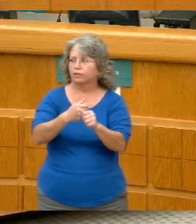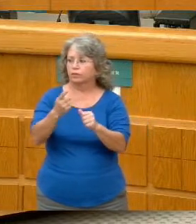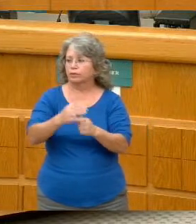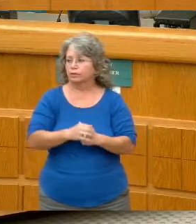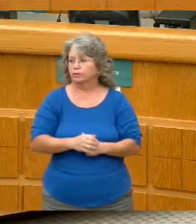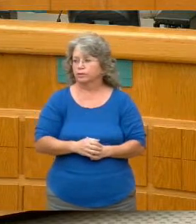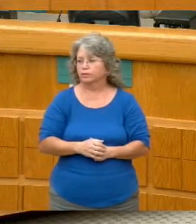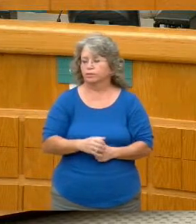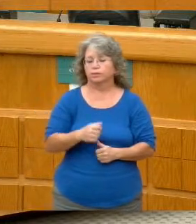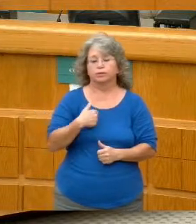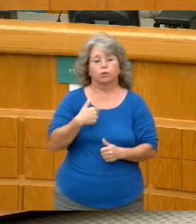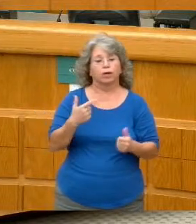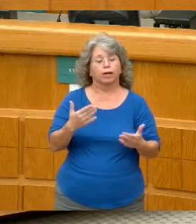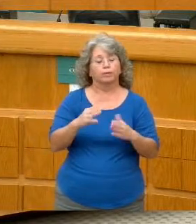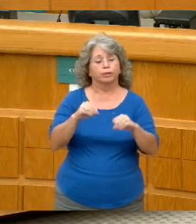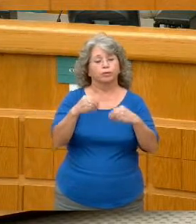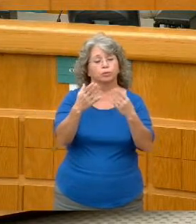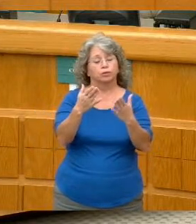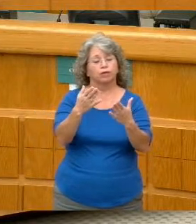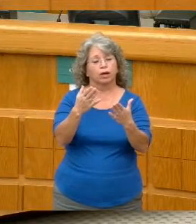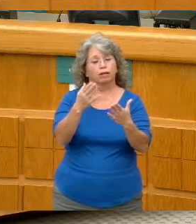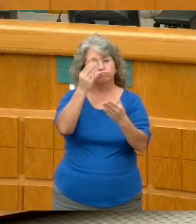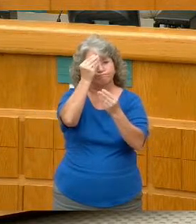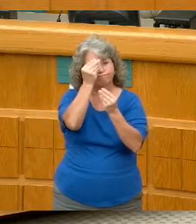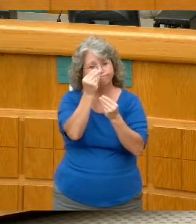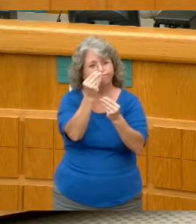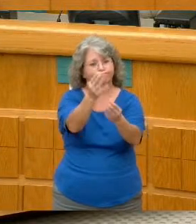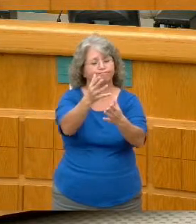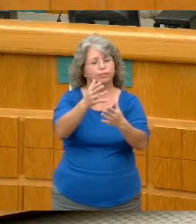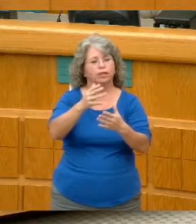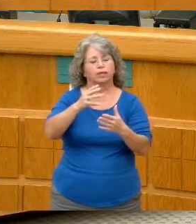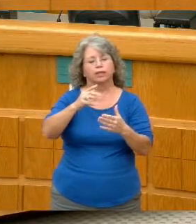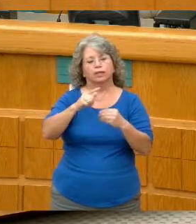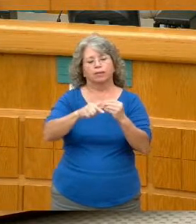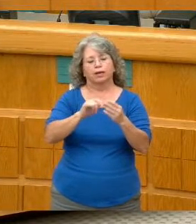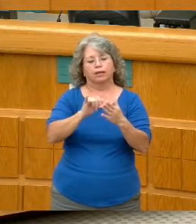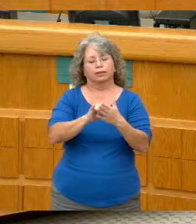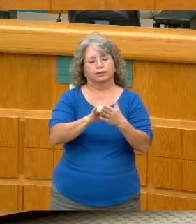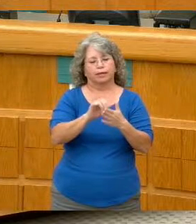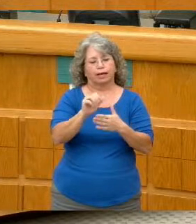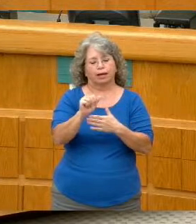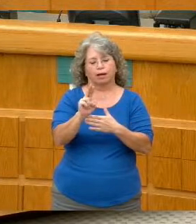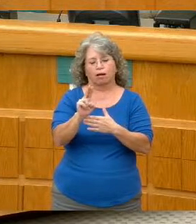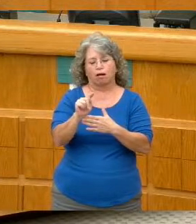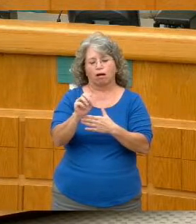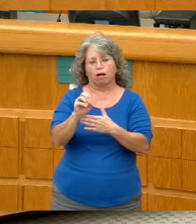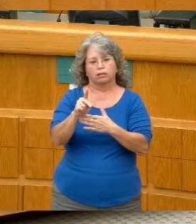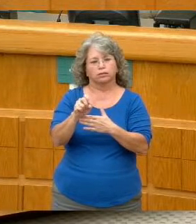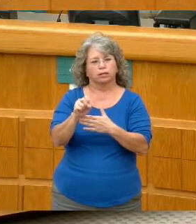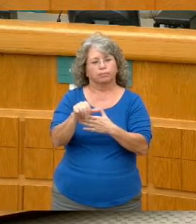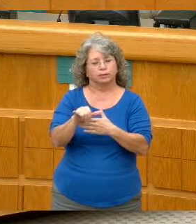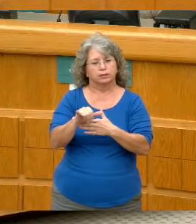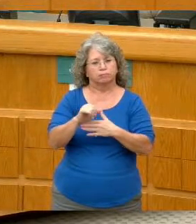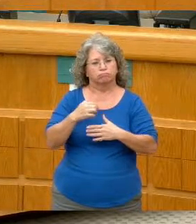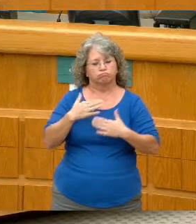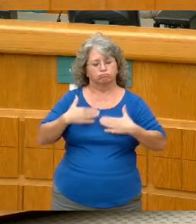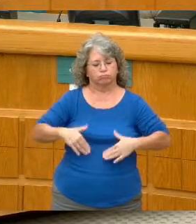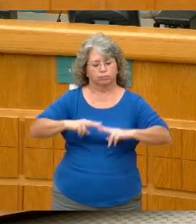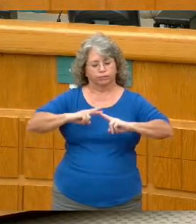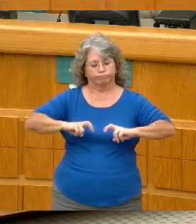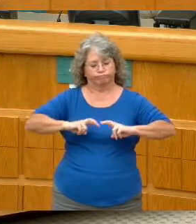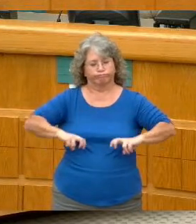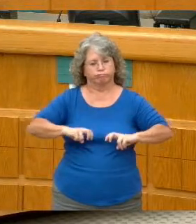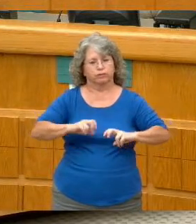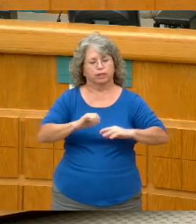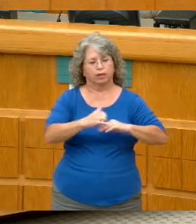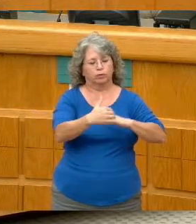Hi, good evening, everyone. So I'm here to give you an update on the autopsy results sent to us by